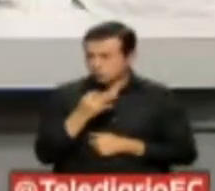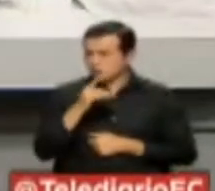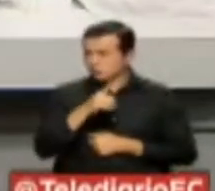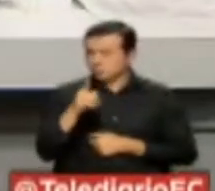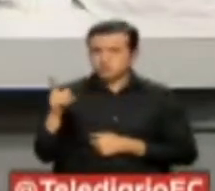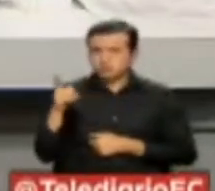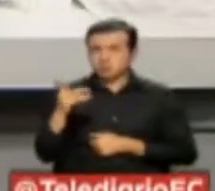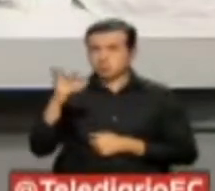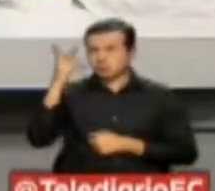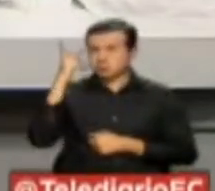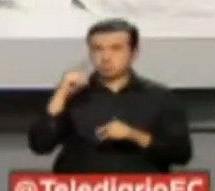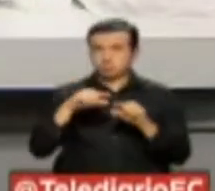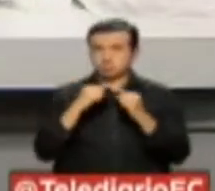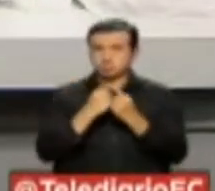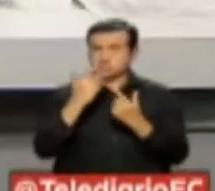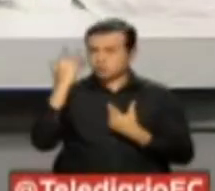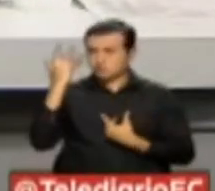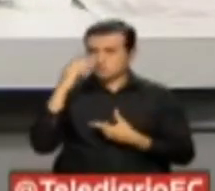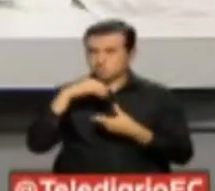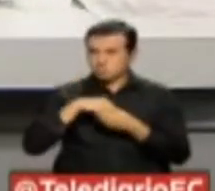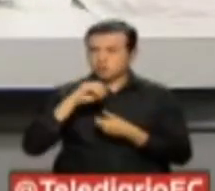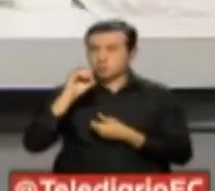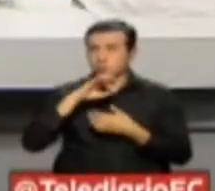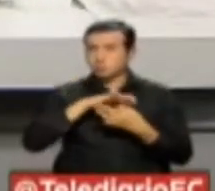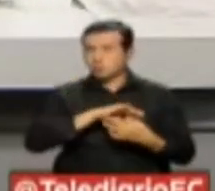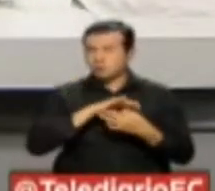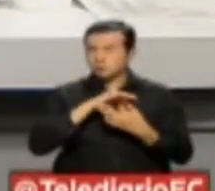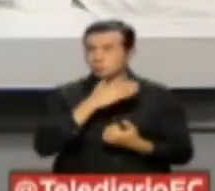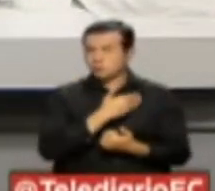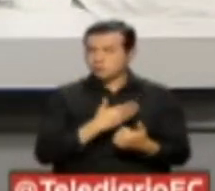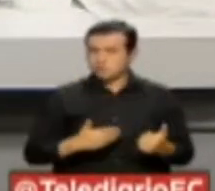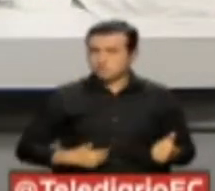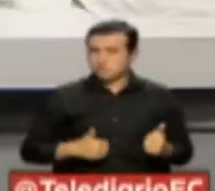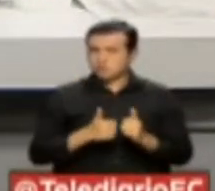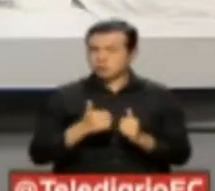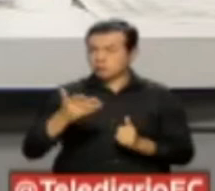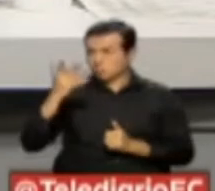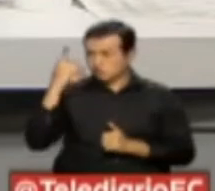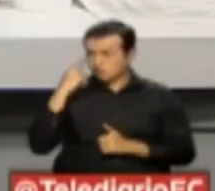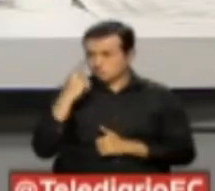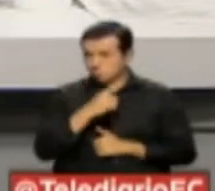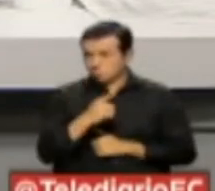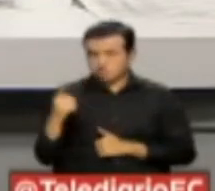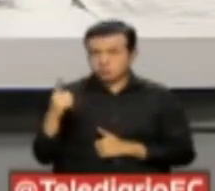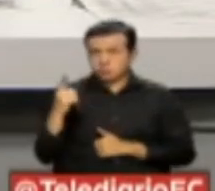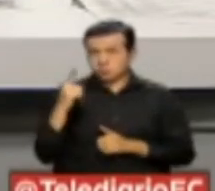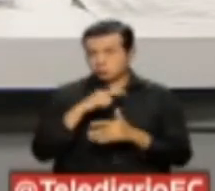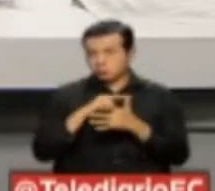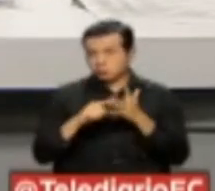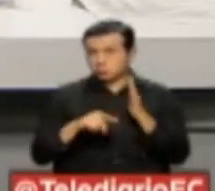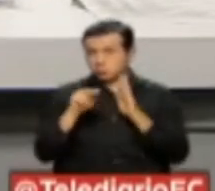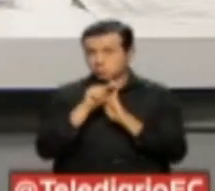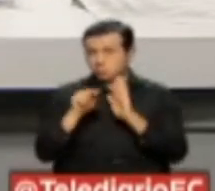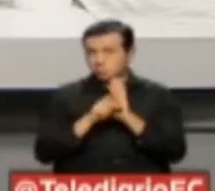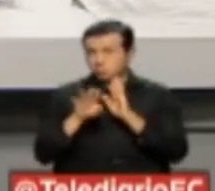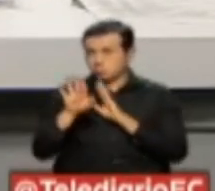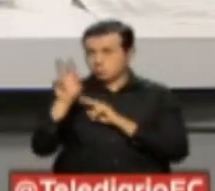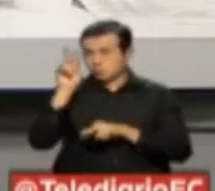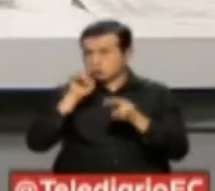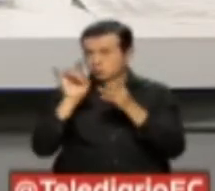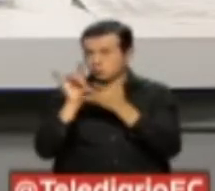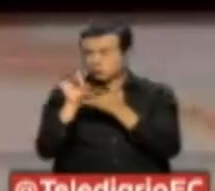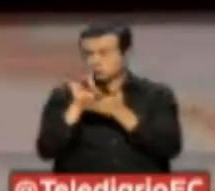parte de cierto movimiento político o apegados al ejecutivo de aquel momento esos son los parámetros que ustedes analizan para la